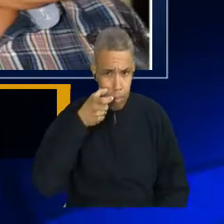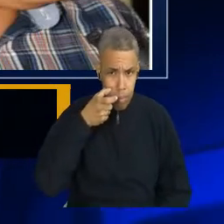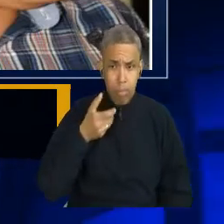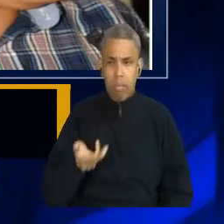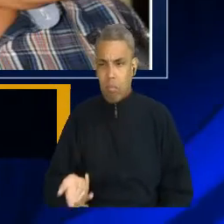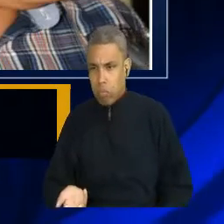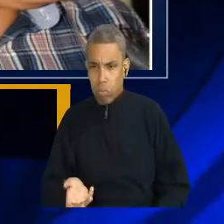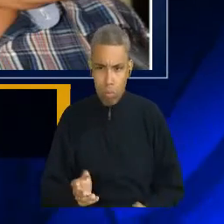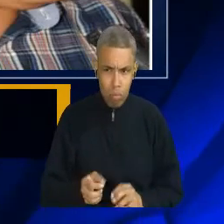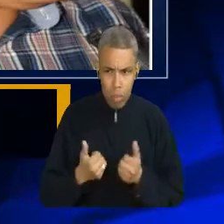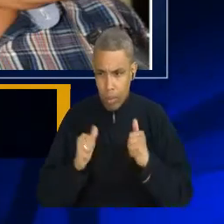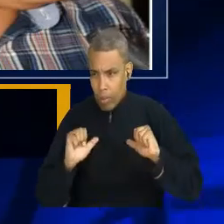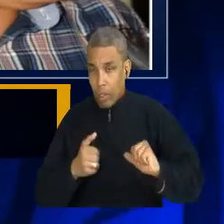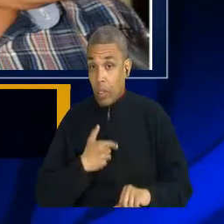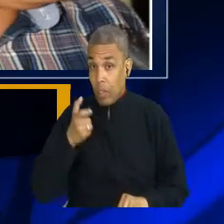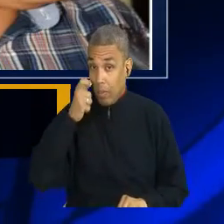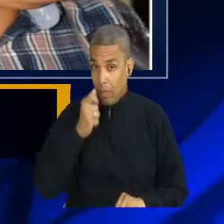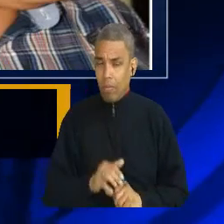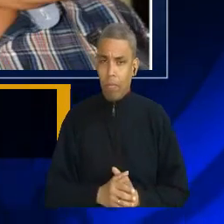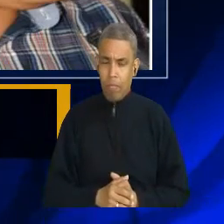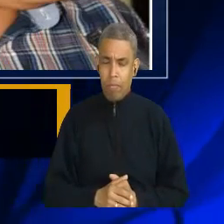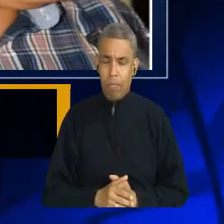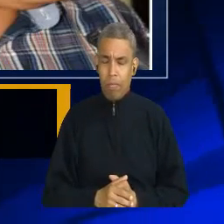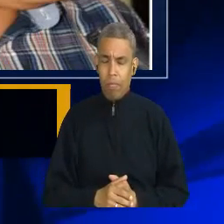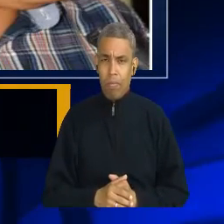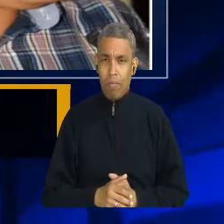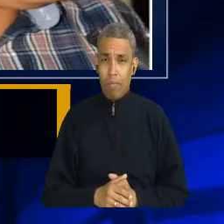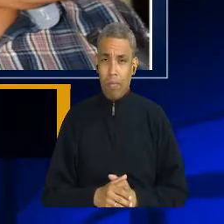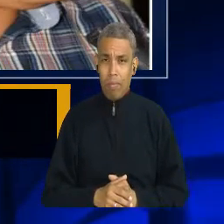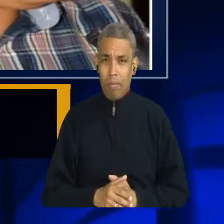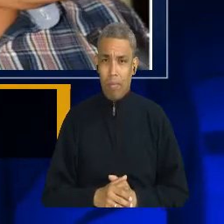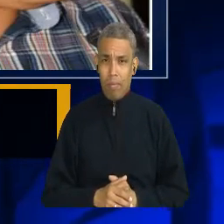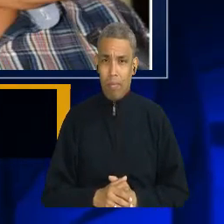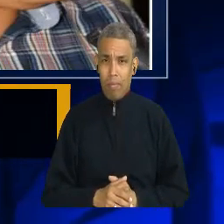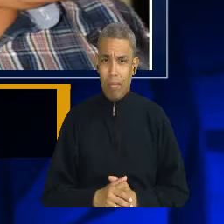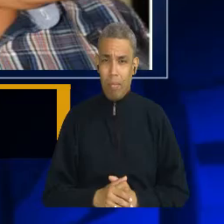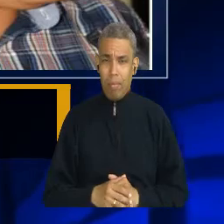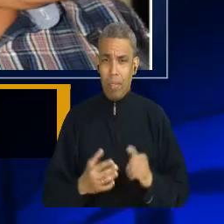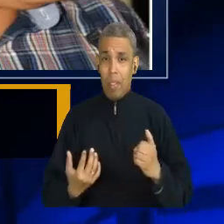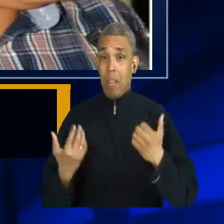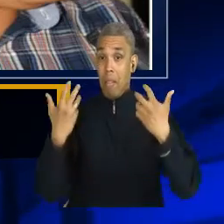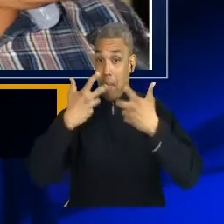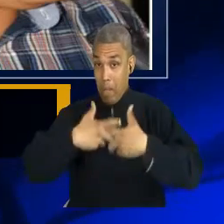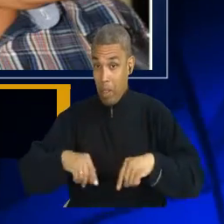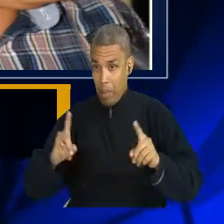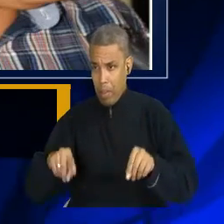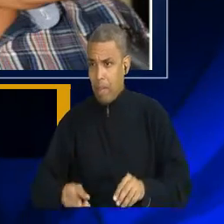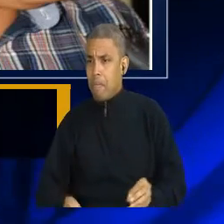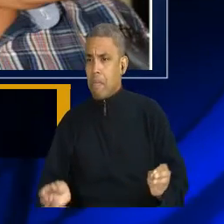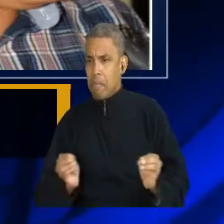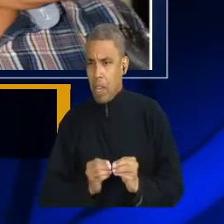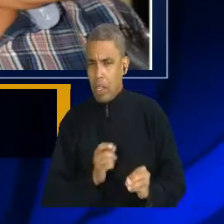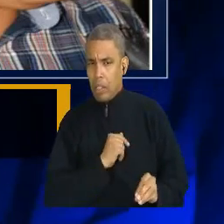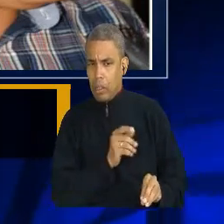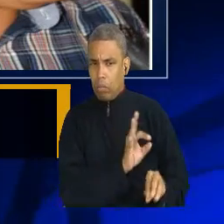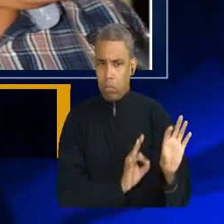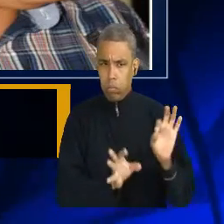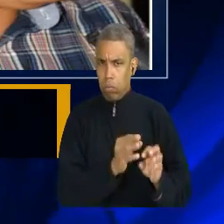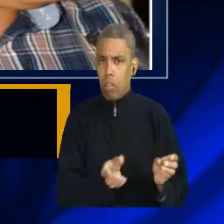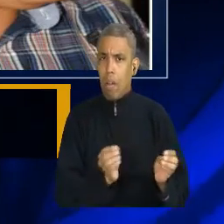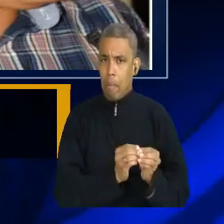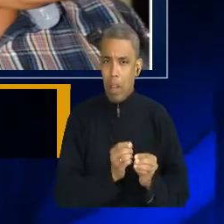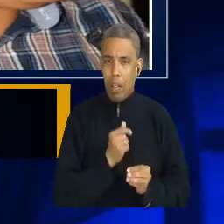número de cuadrillas. También se culminó el contratista que tenía que colocarnos más cuadrillas y se comprometió que a partir de esta semana nos colocaran